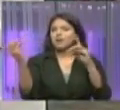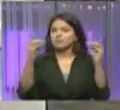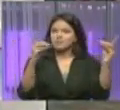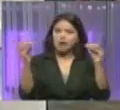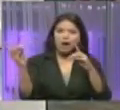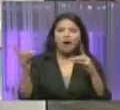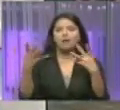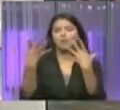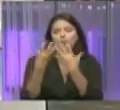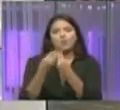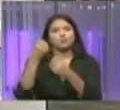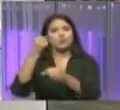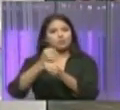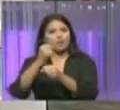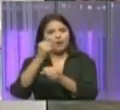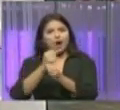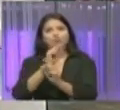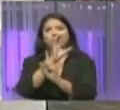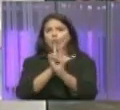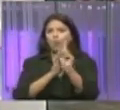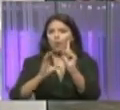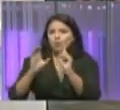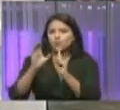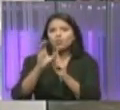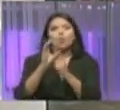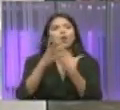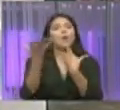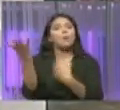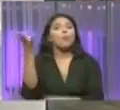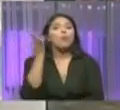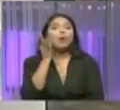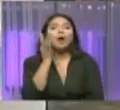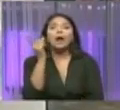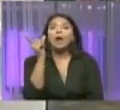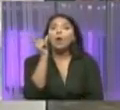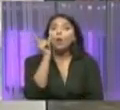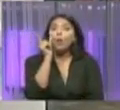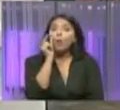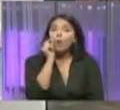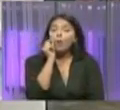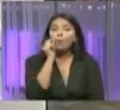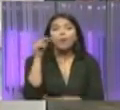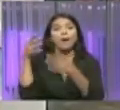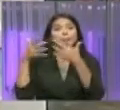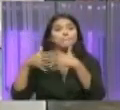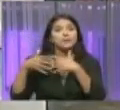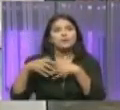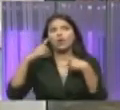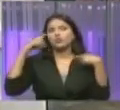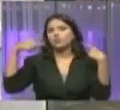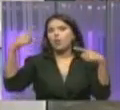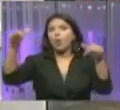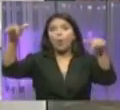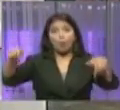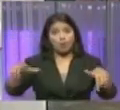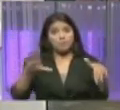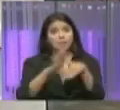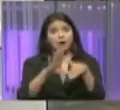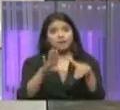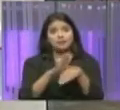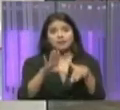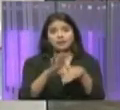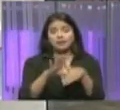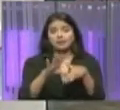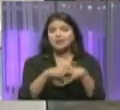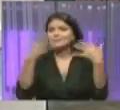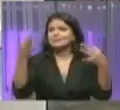con trabajadores, con cultores, con obreros, con mujeres, con jóvenes, con empresarios, todos los días. Hoy martes,